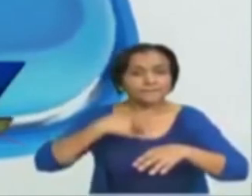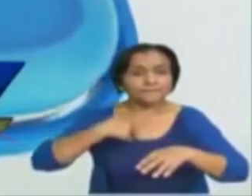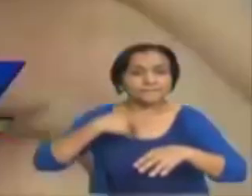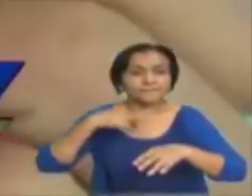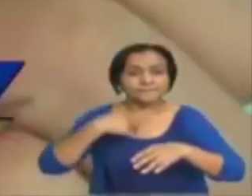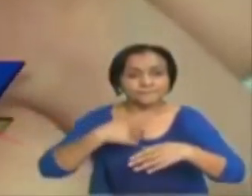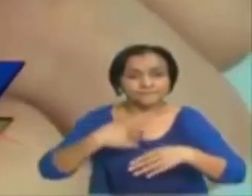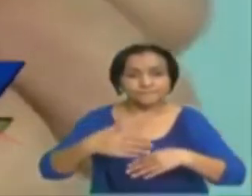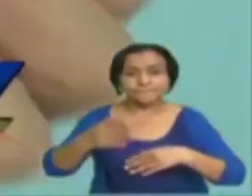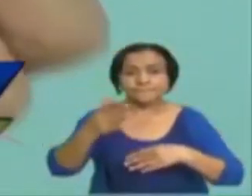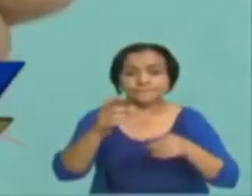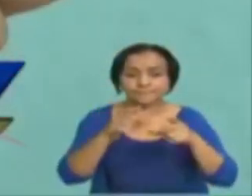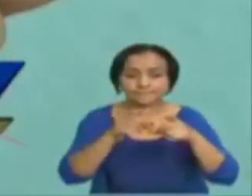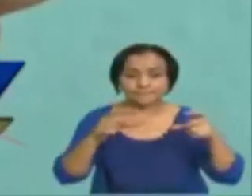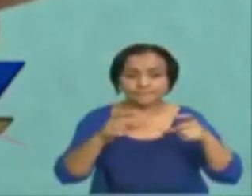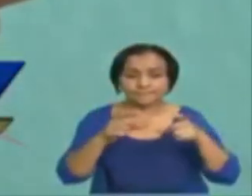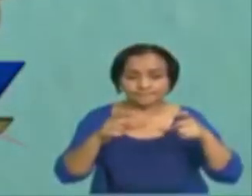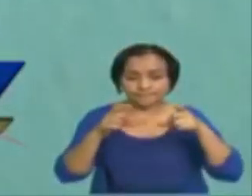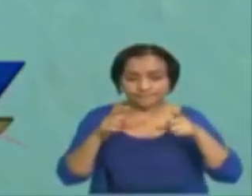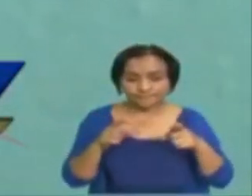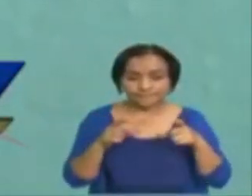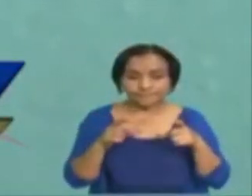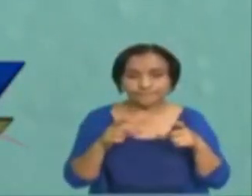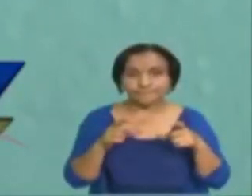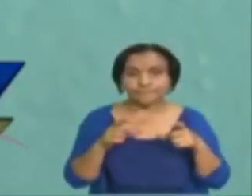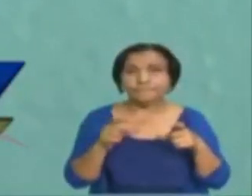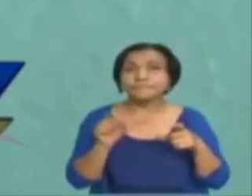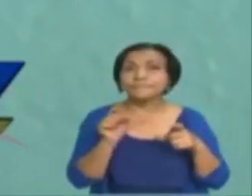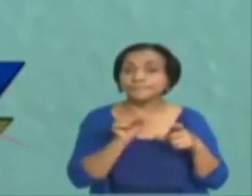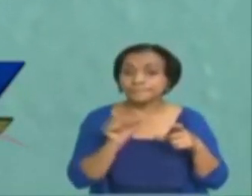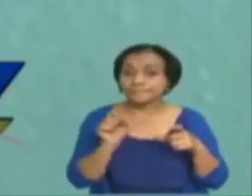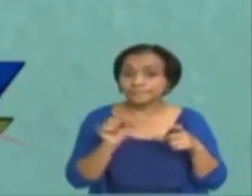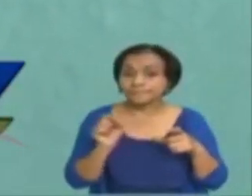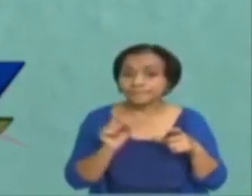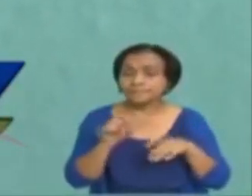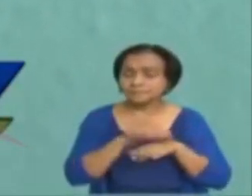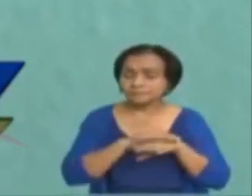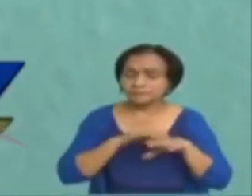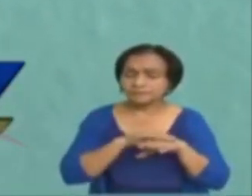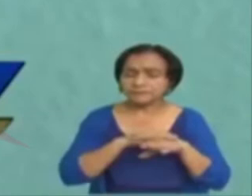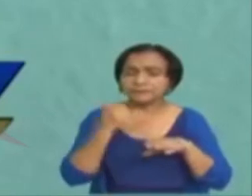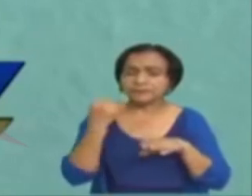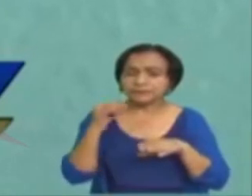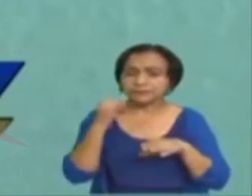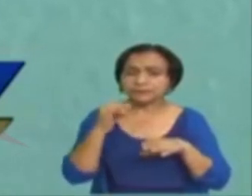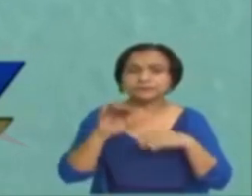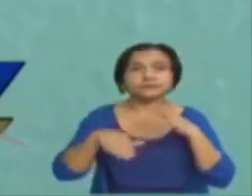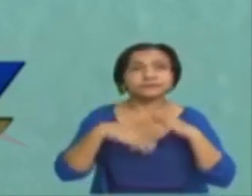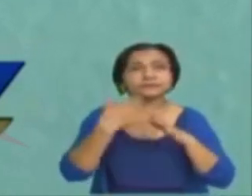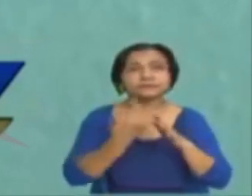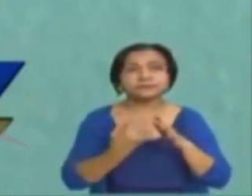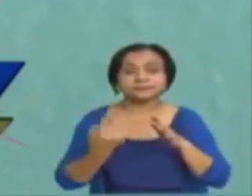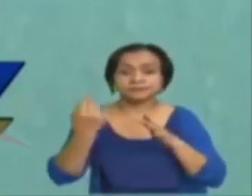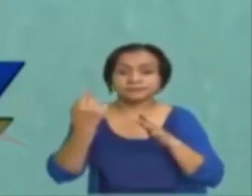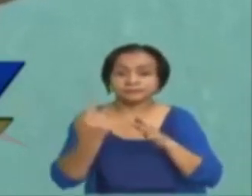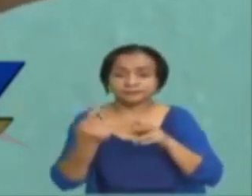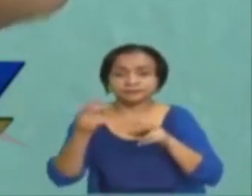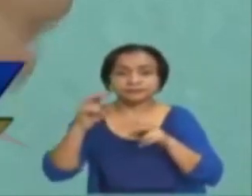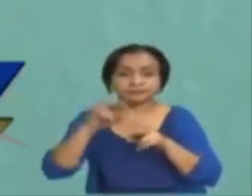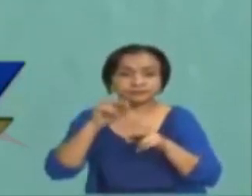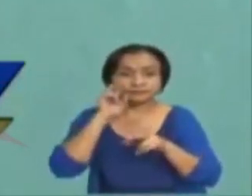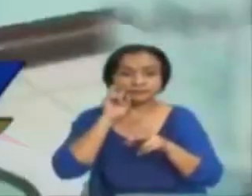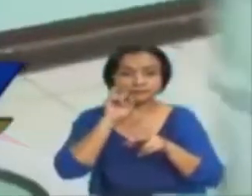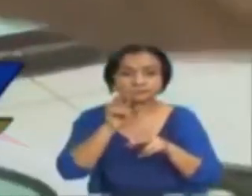las siete de la mañana segundas dosis en el municipio de ocotal en la casa materna a partir de las 7 de la mañana y en